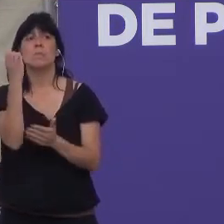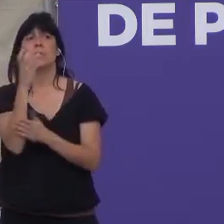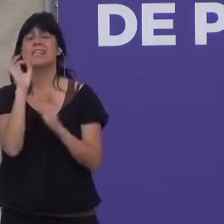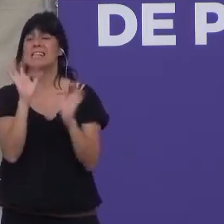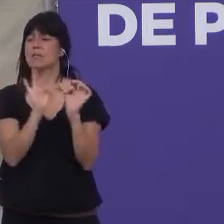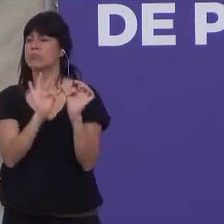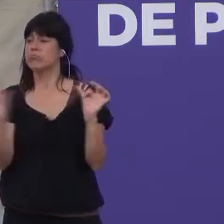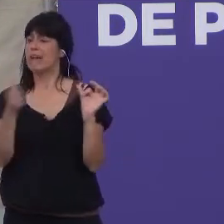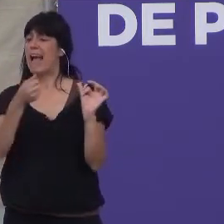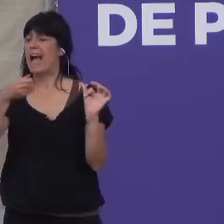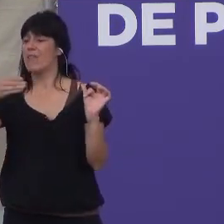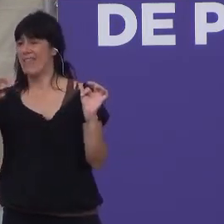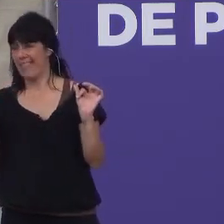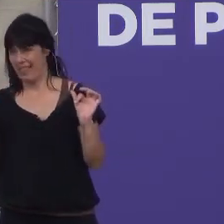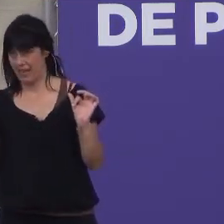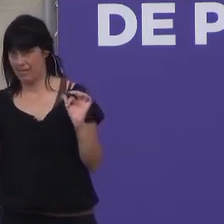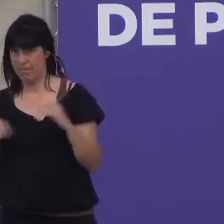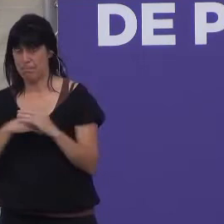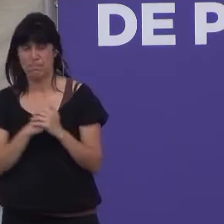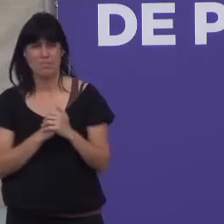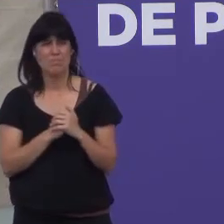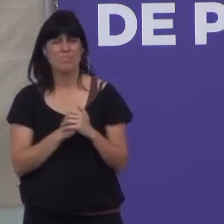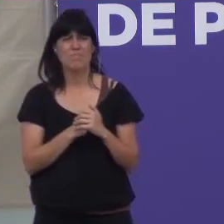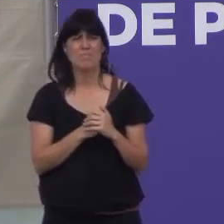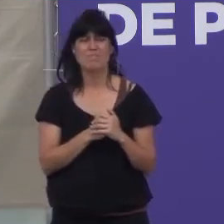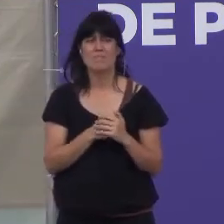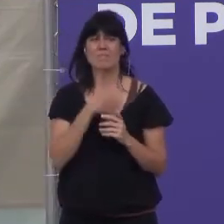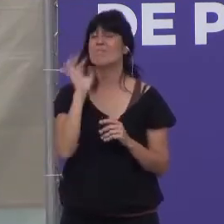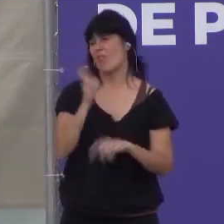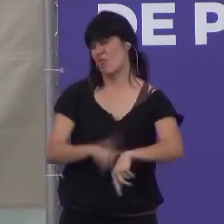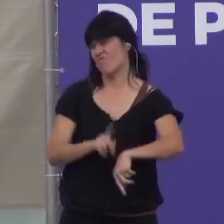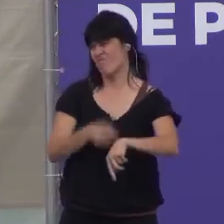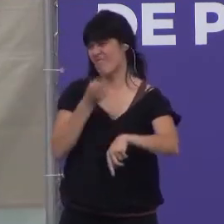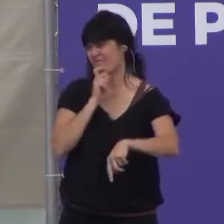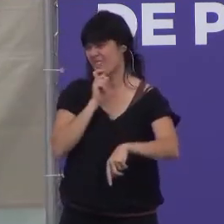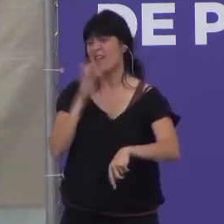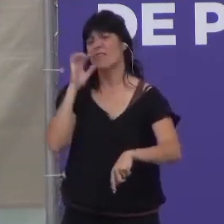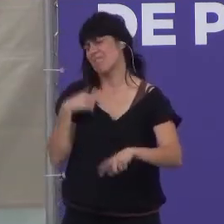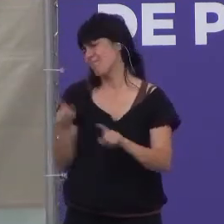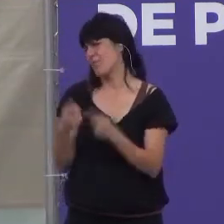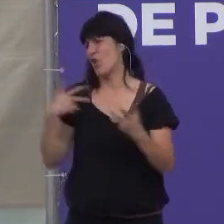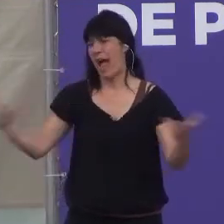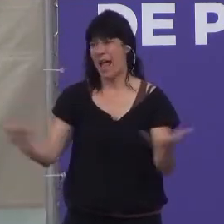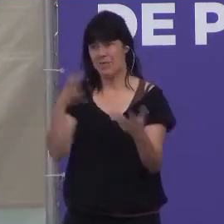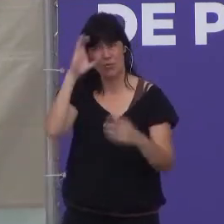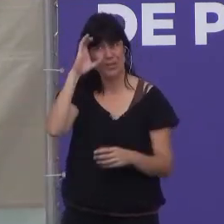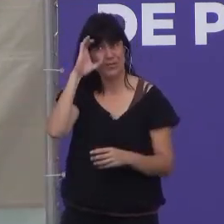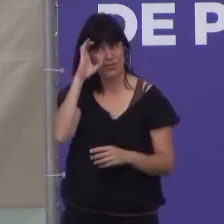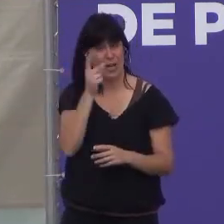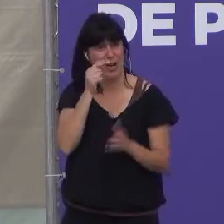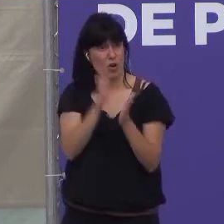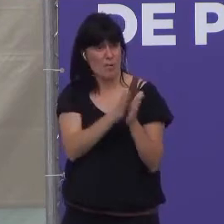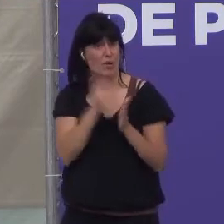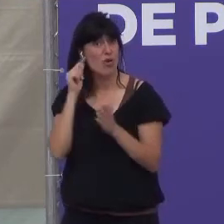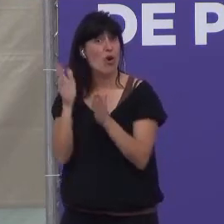riguroso orden alfabético y, aunque estas horas sean duras, os animo a escuchar con atención a los compañeros y compañeras que conformarán